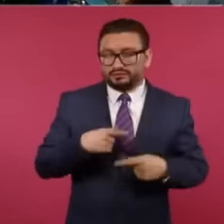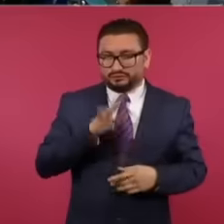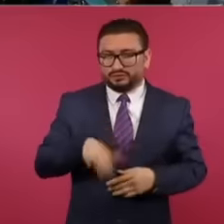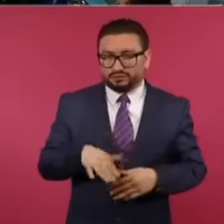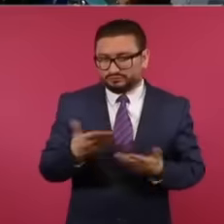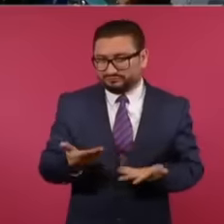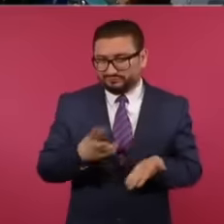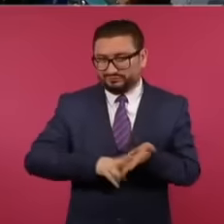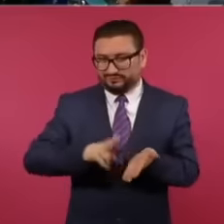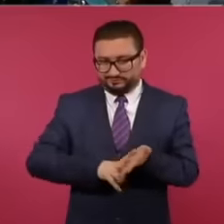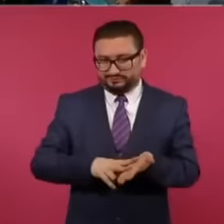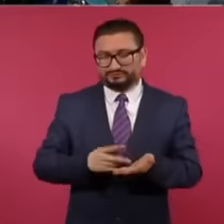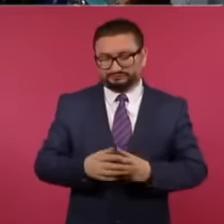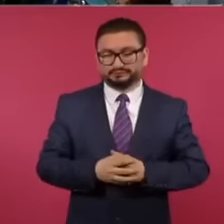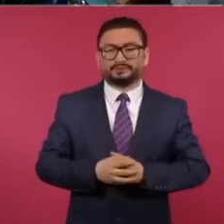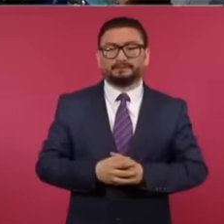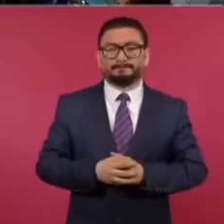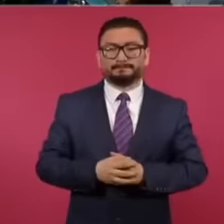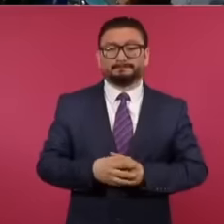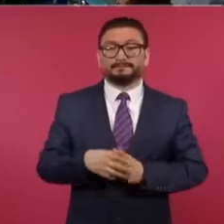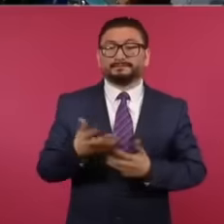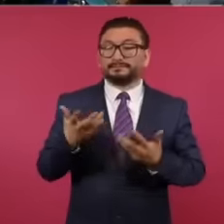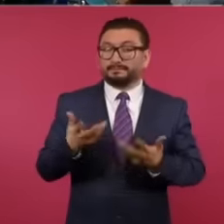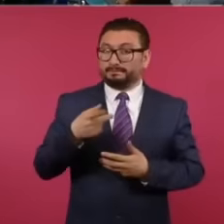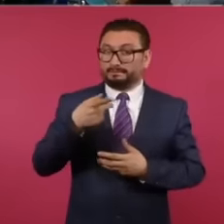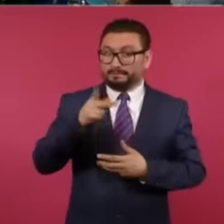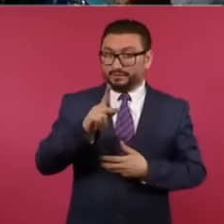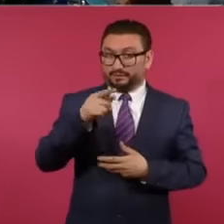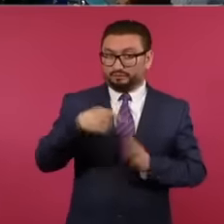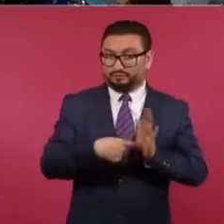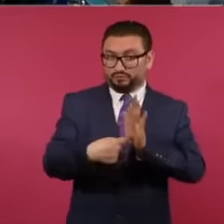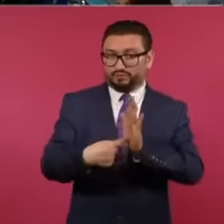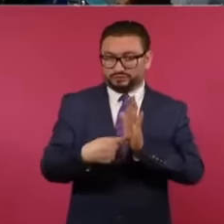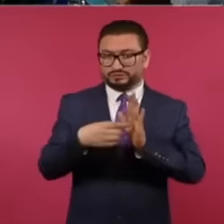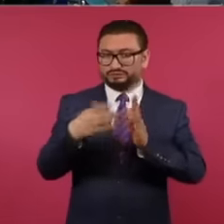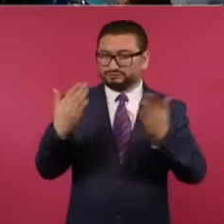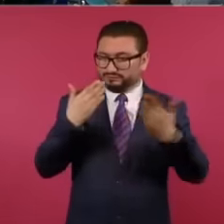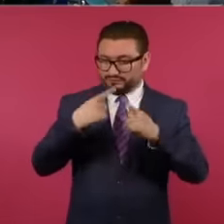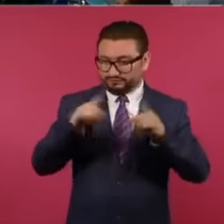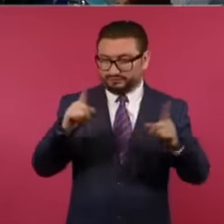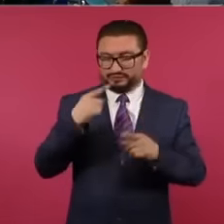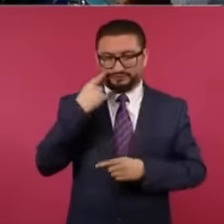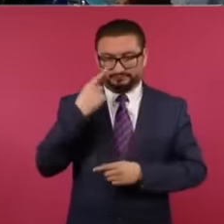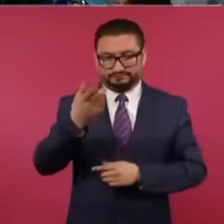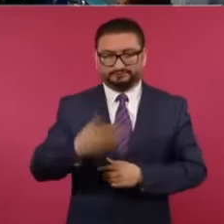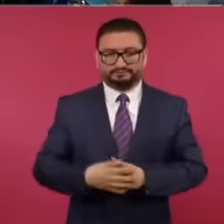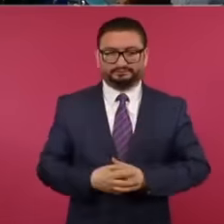cualitativo. Pero para que veas las diferencias, ¿no?